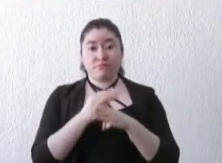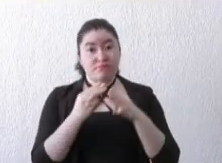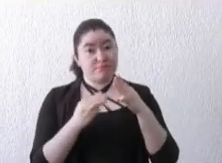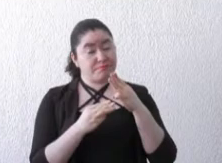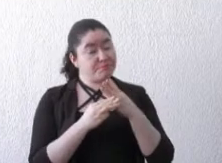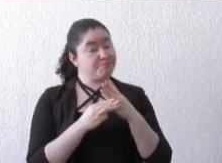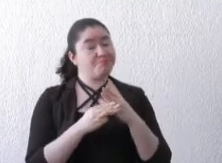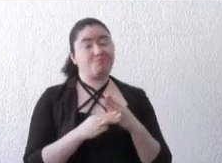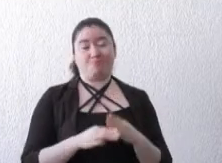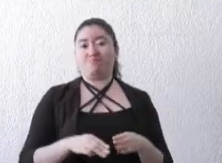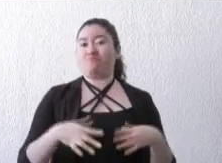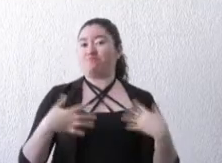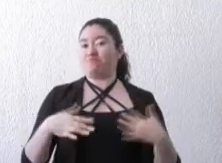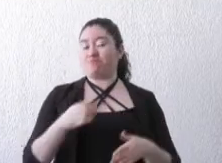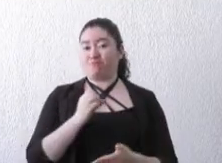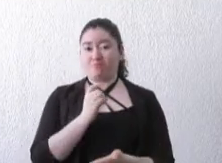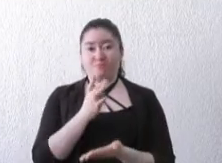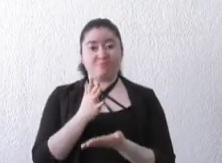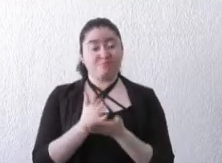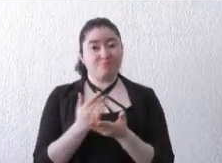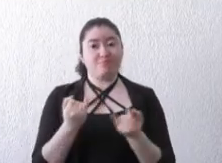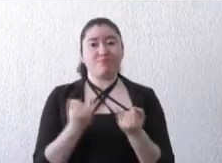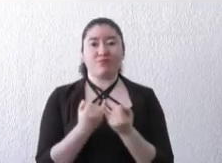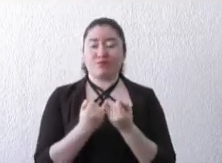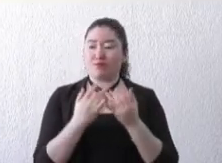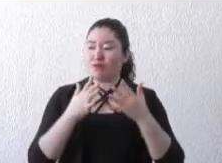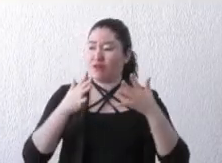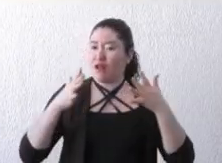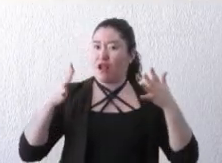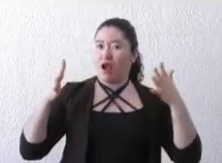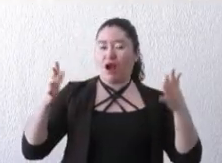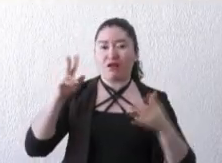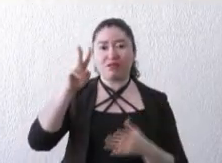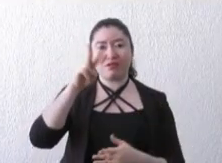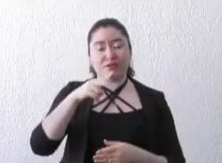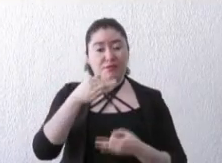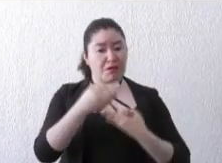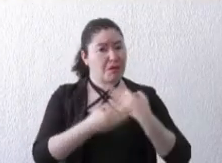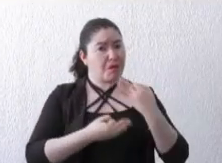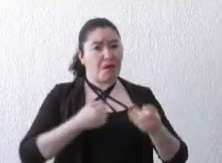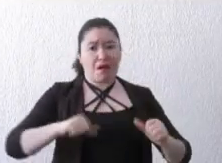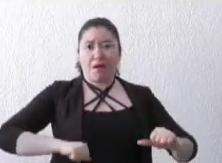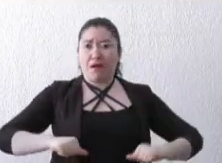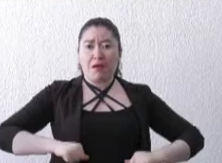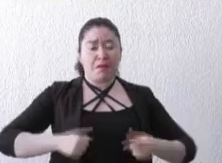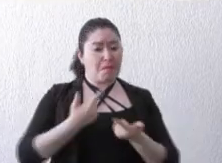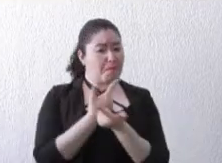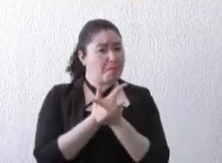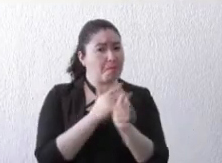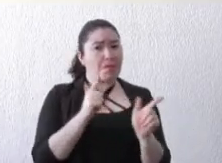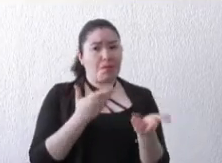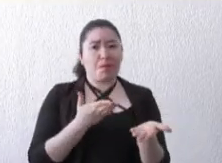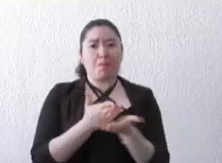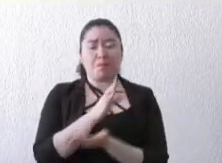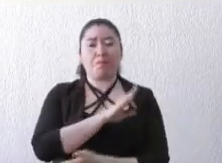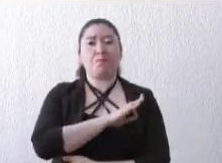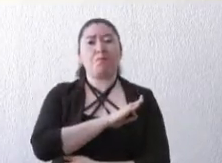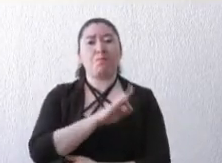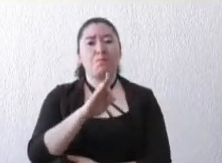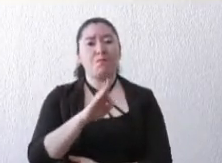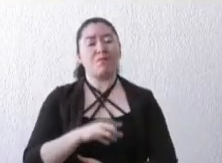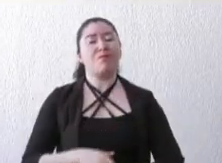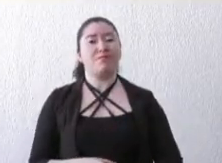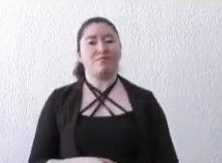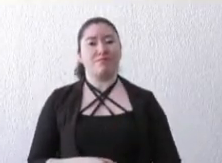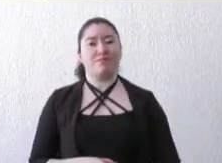único y un tamaño excepcional para poder realizar cualquier actividad escénica que